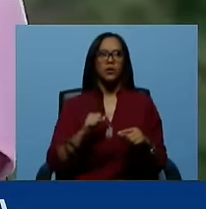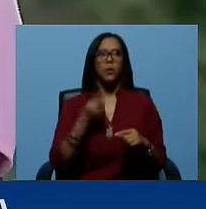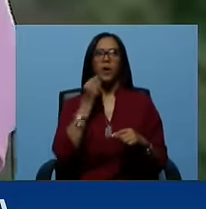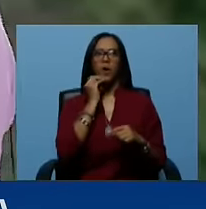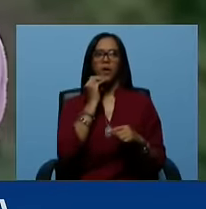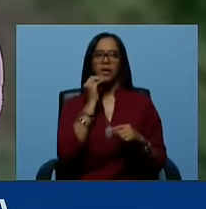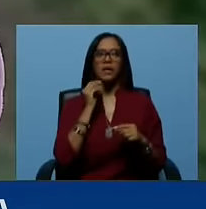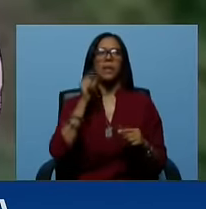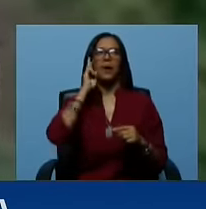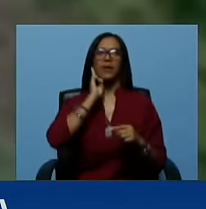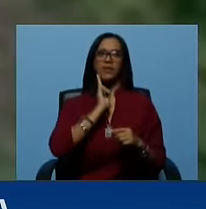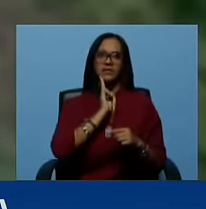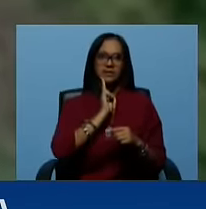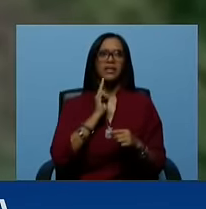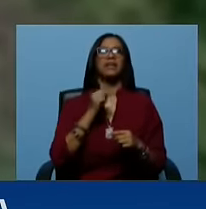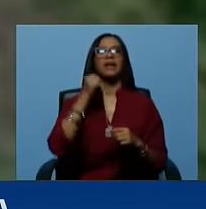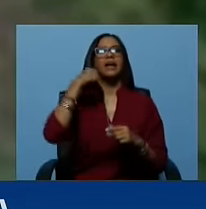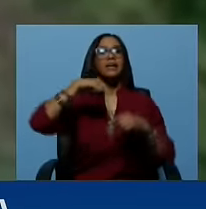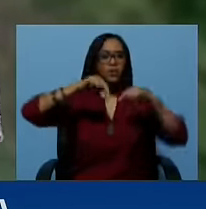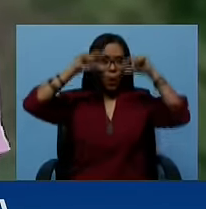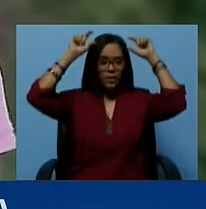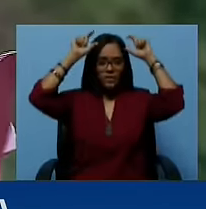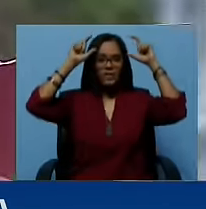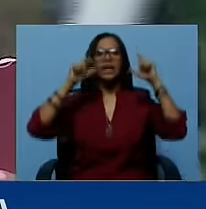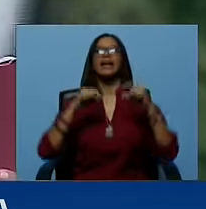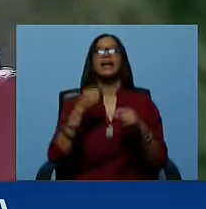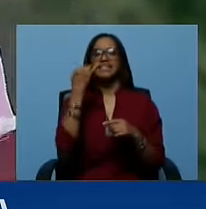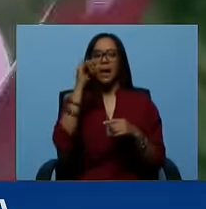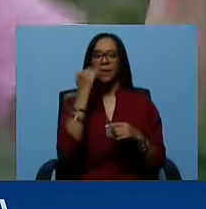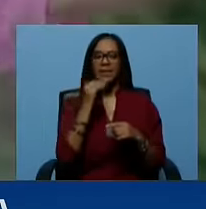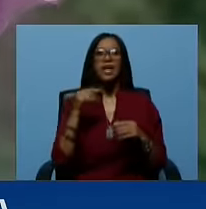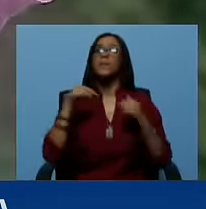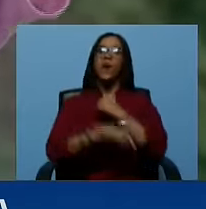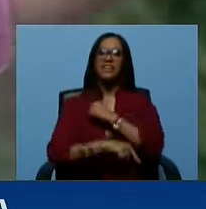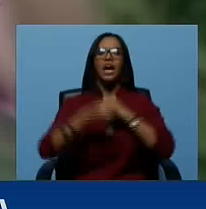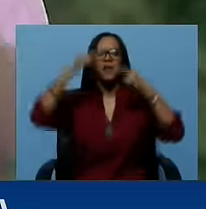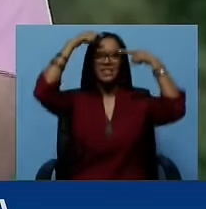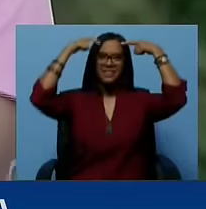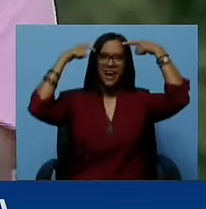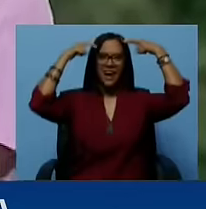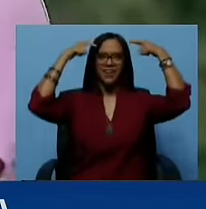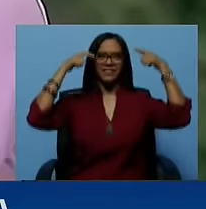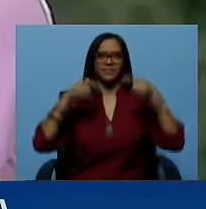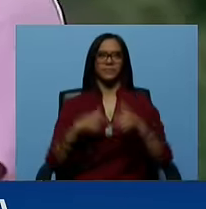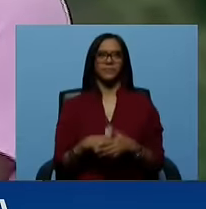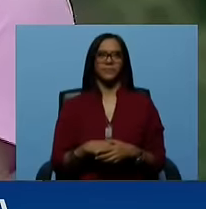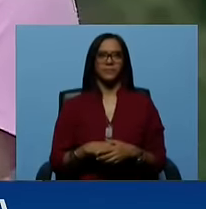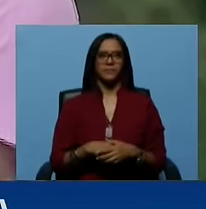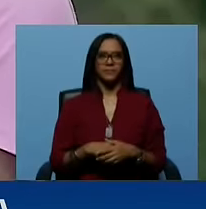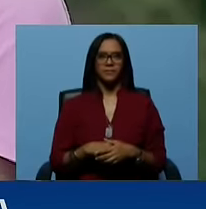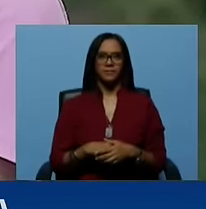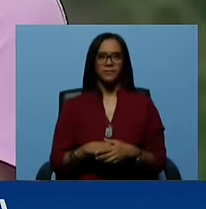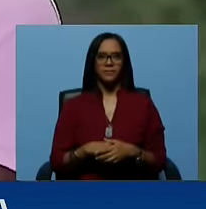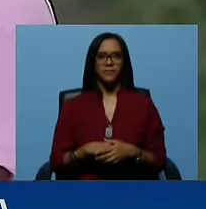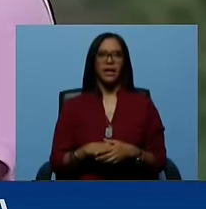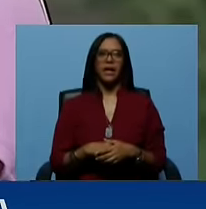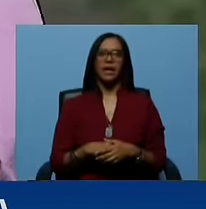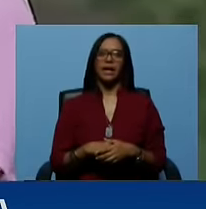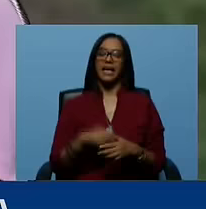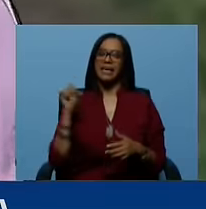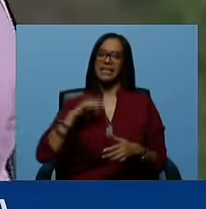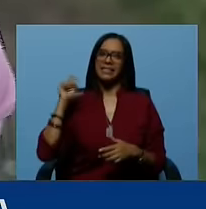juventud bolivariana, robinsoniana, zamorana y profundamente chavista. Es